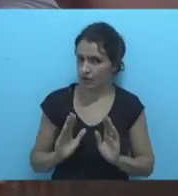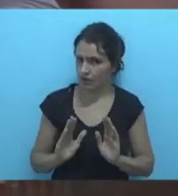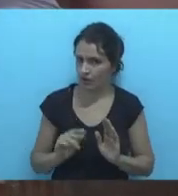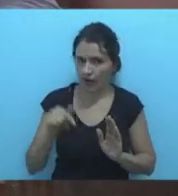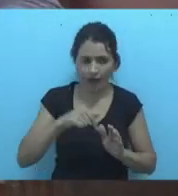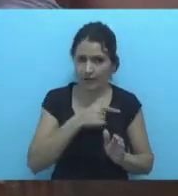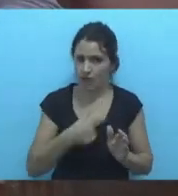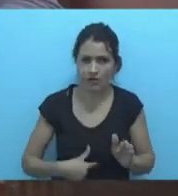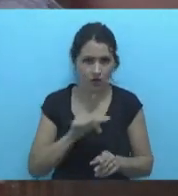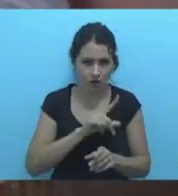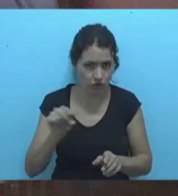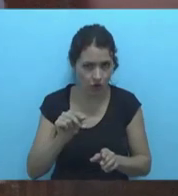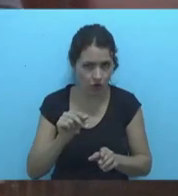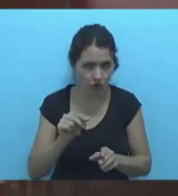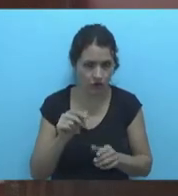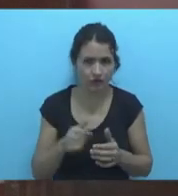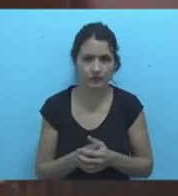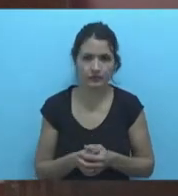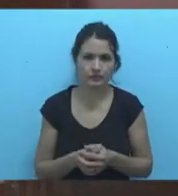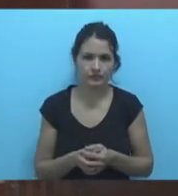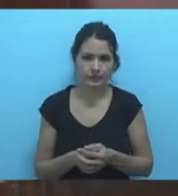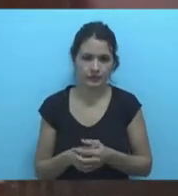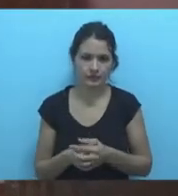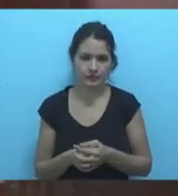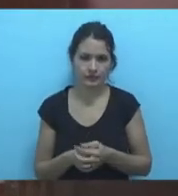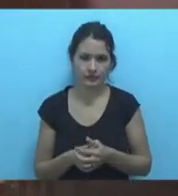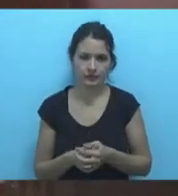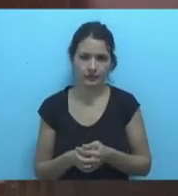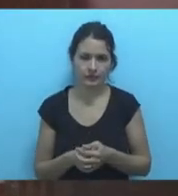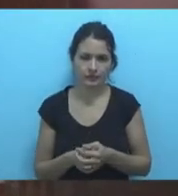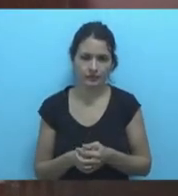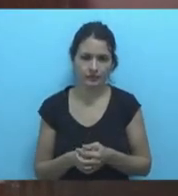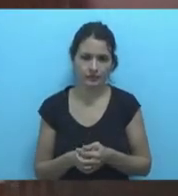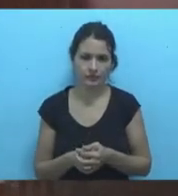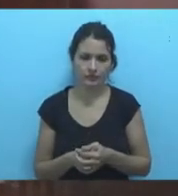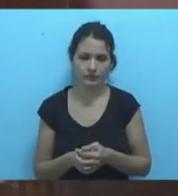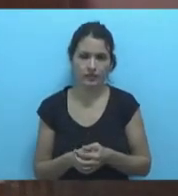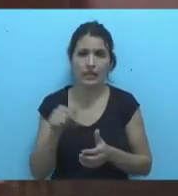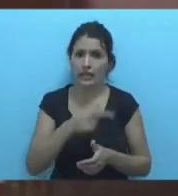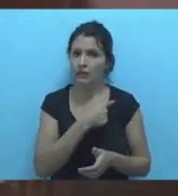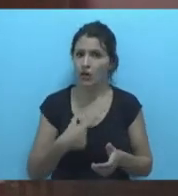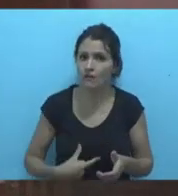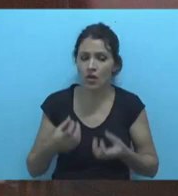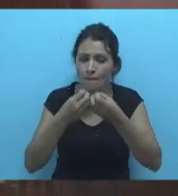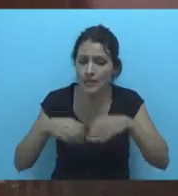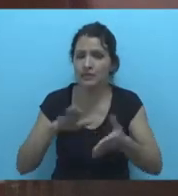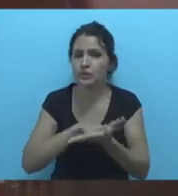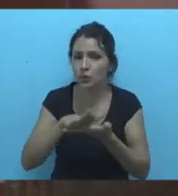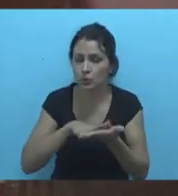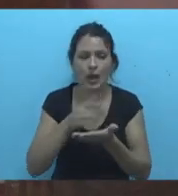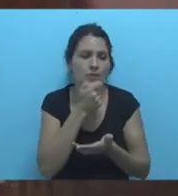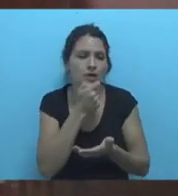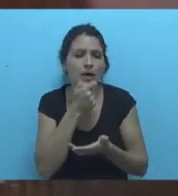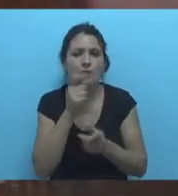gobierno, que poco tiene que ver con algunos municipios y comunas por lo que se reclama, está empezando a resolver de modo histórico. Deudas del año